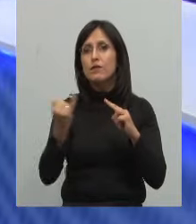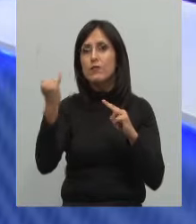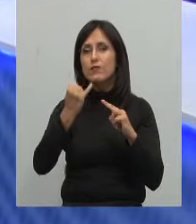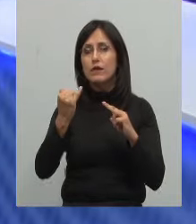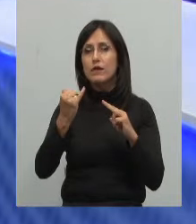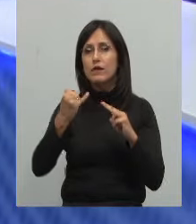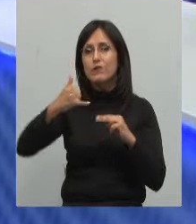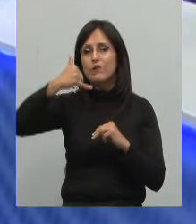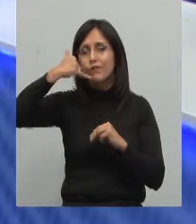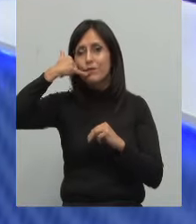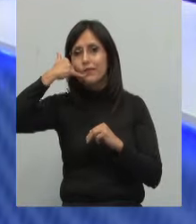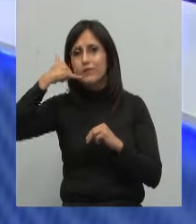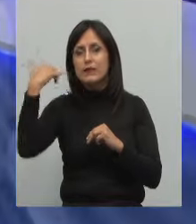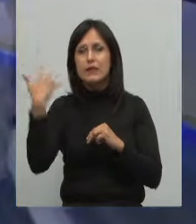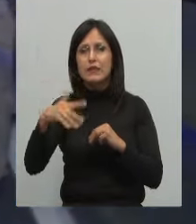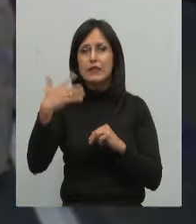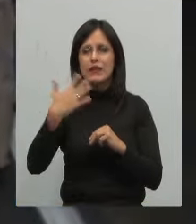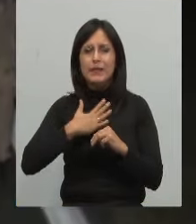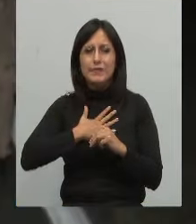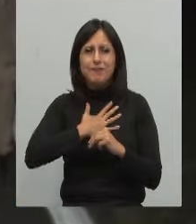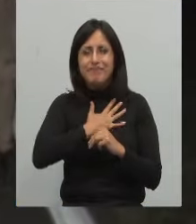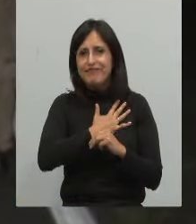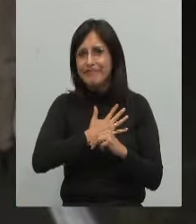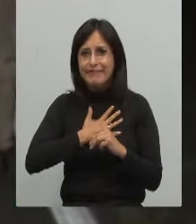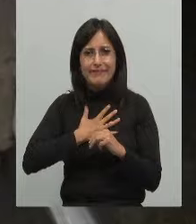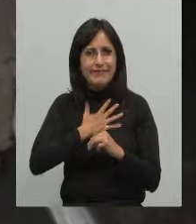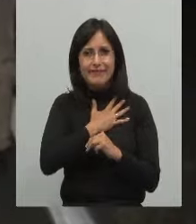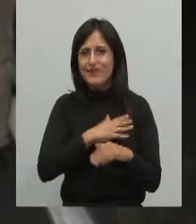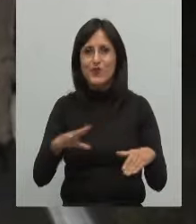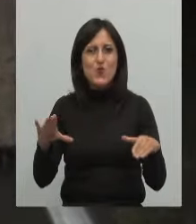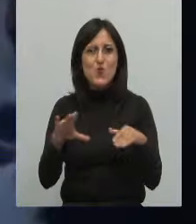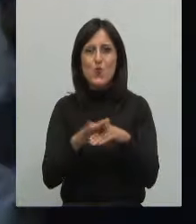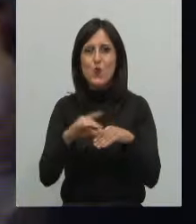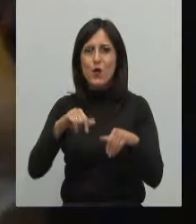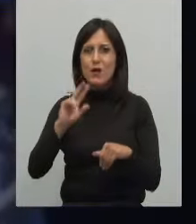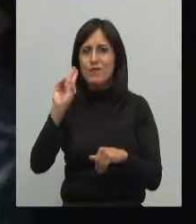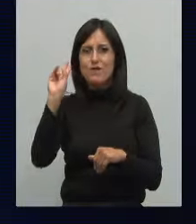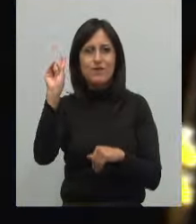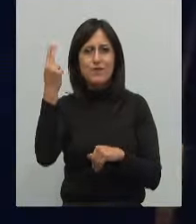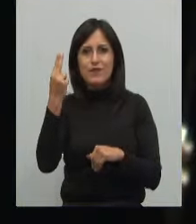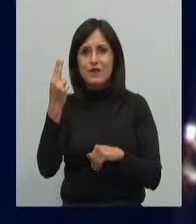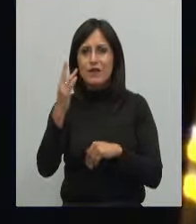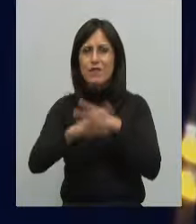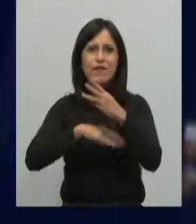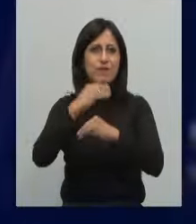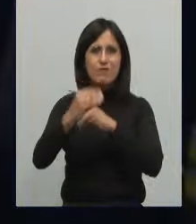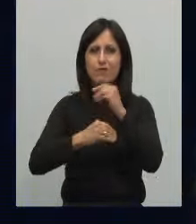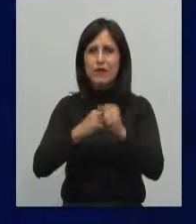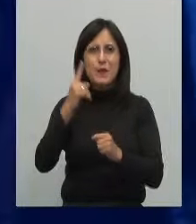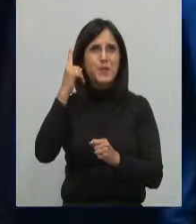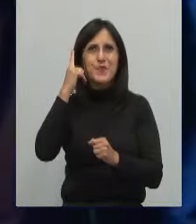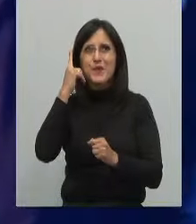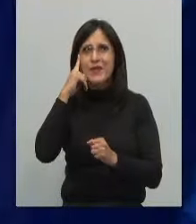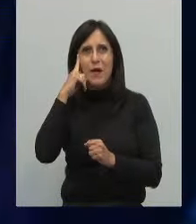Sí, realmente muy dolorida, muy consternada con este momento que estamos viviendo, que no lo esperábamos. Pensamos que